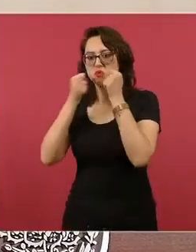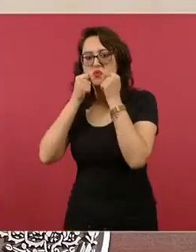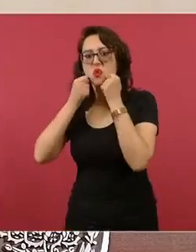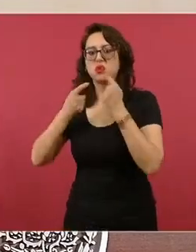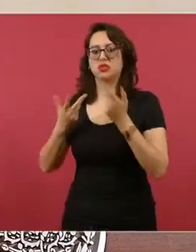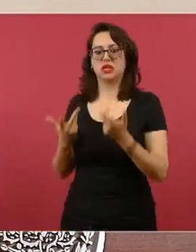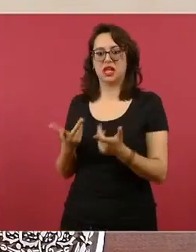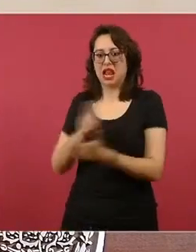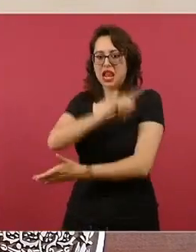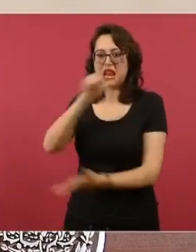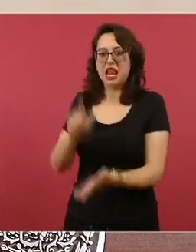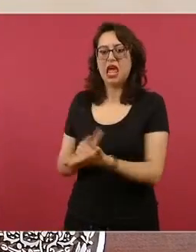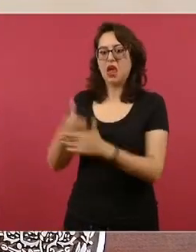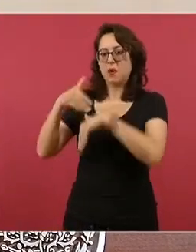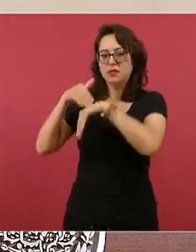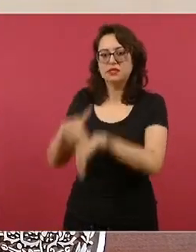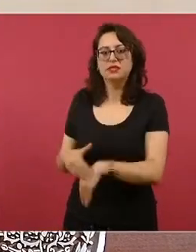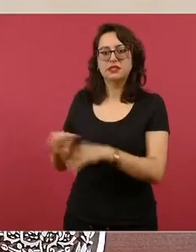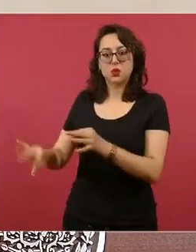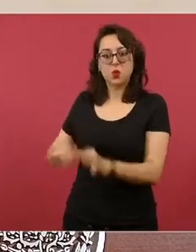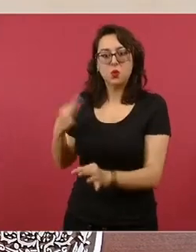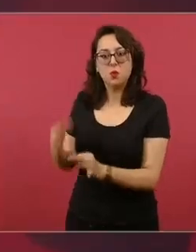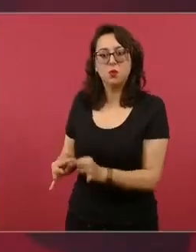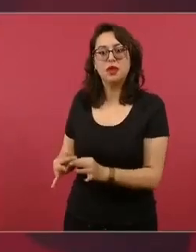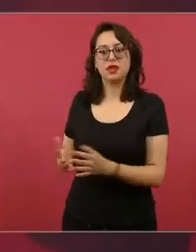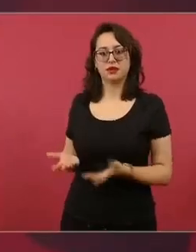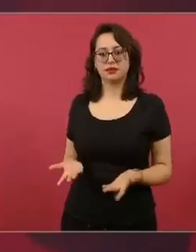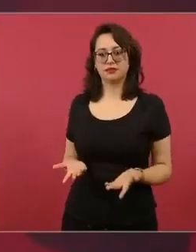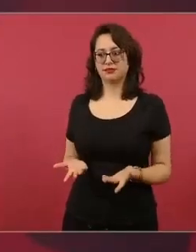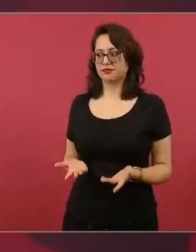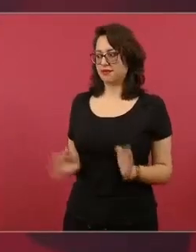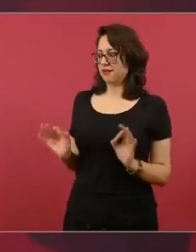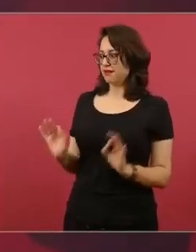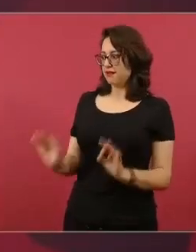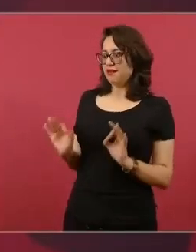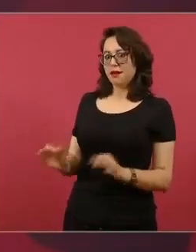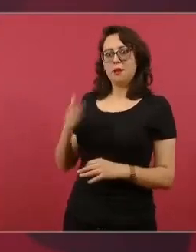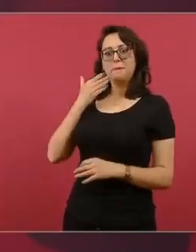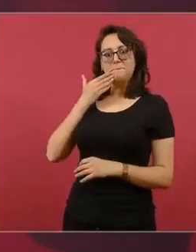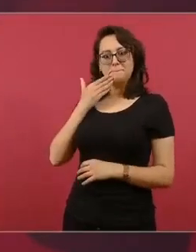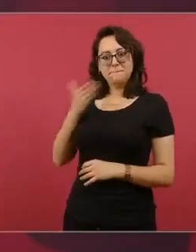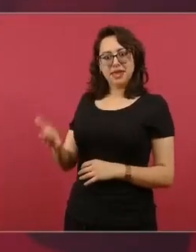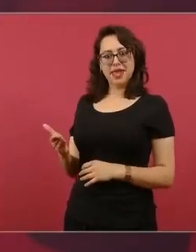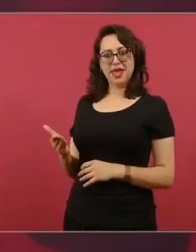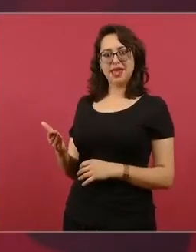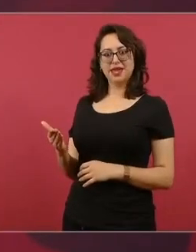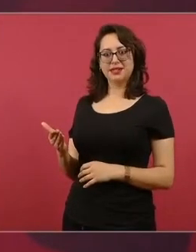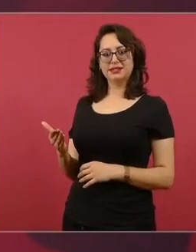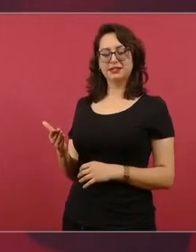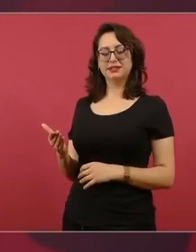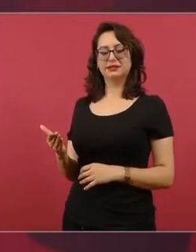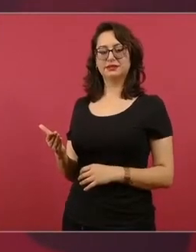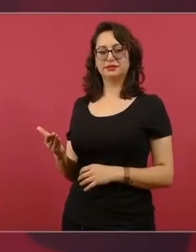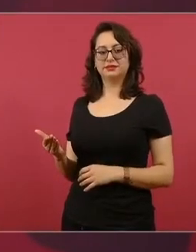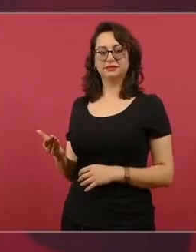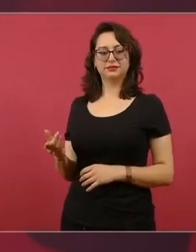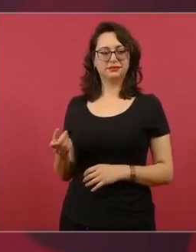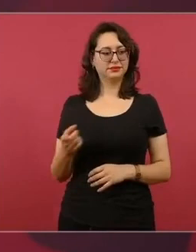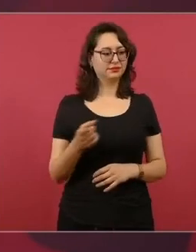actúa de conformidad con la ley. Es necesario. El problema de México es que